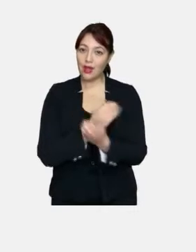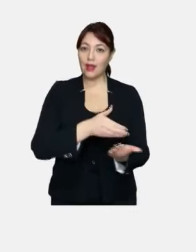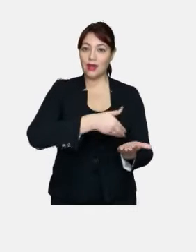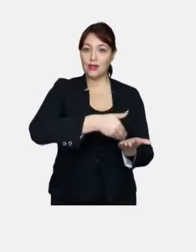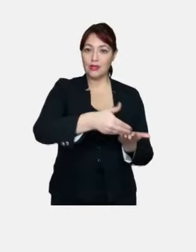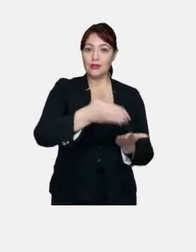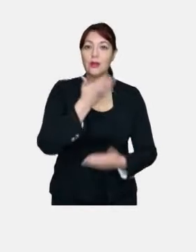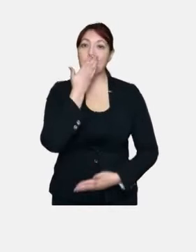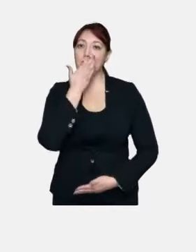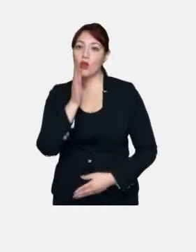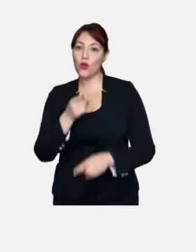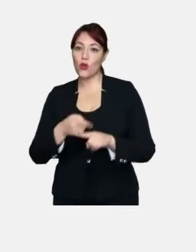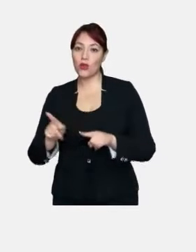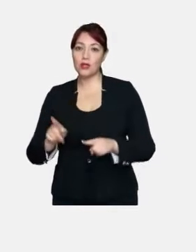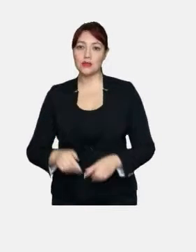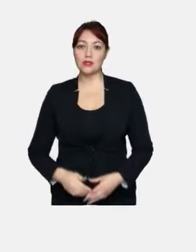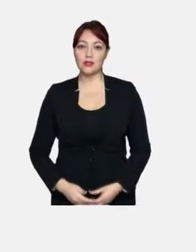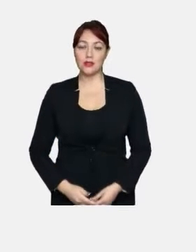Rechaza por una mejor.